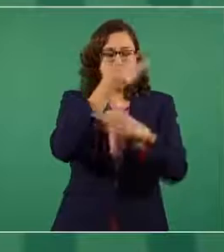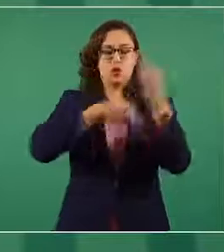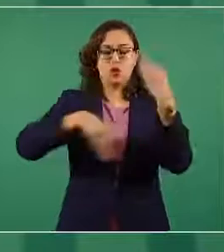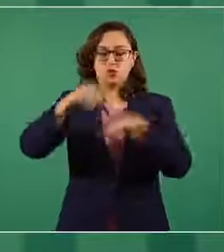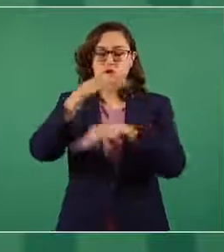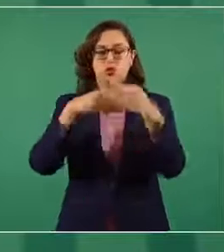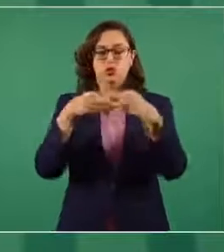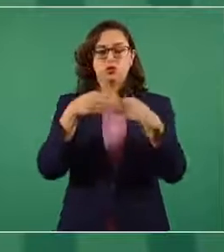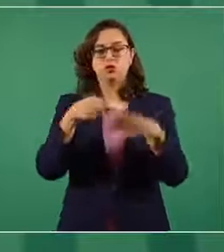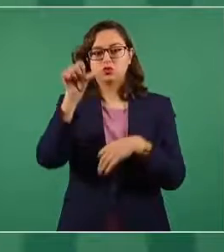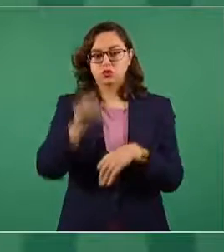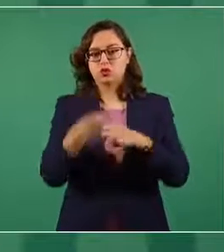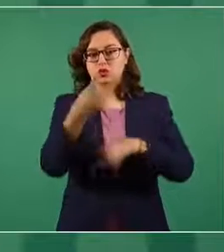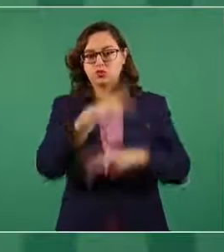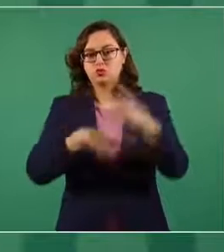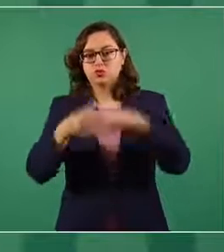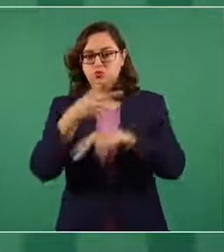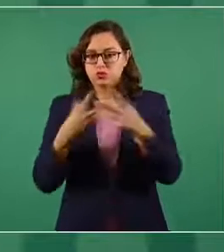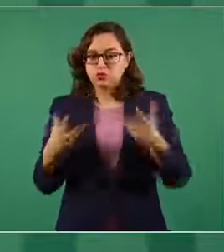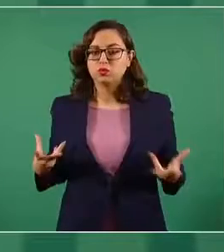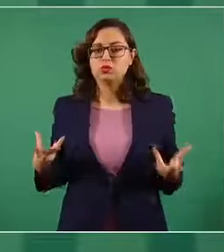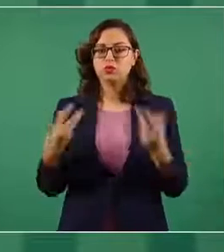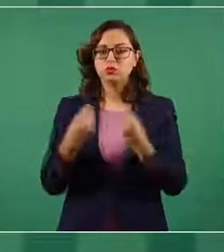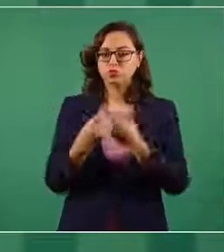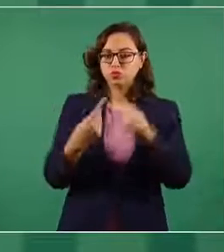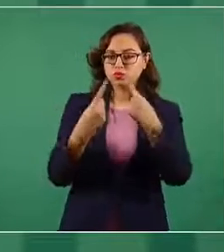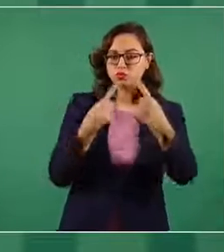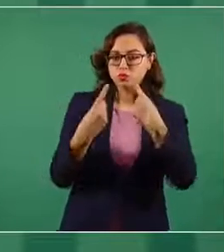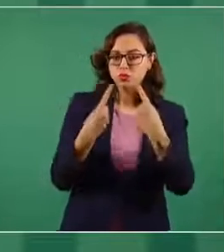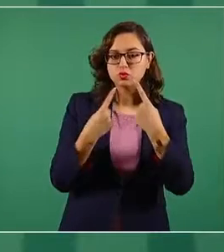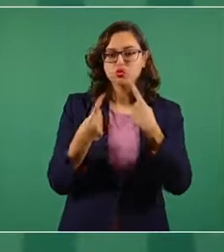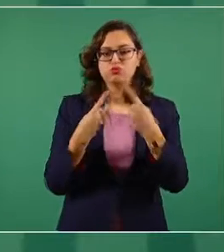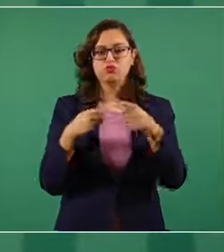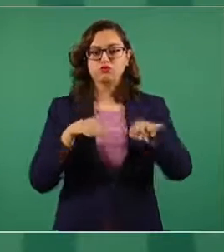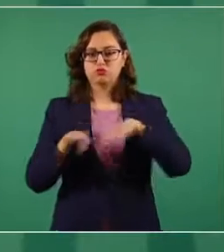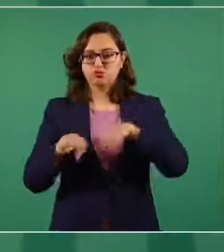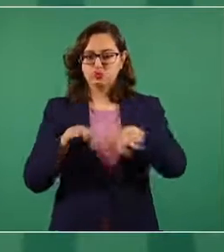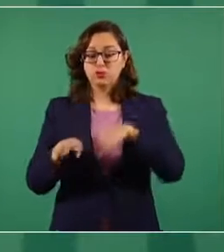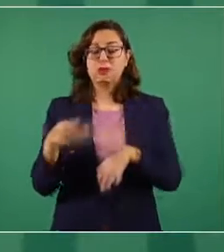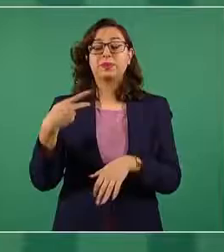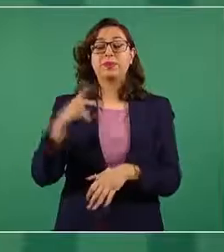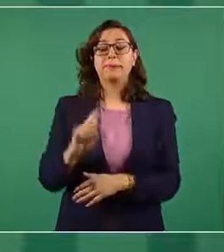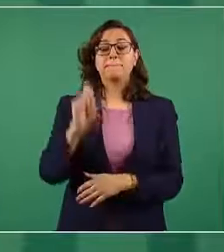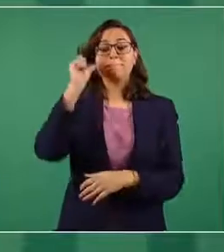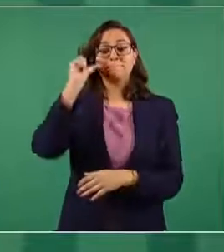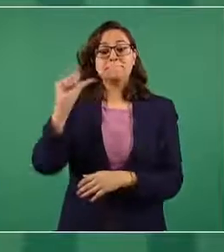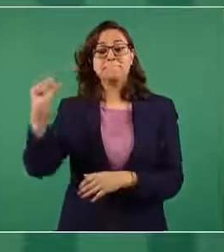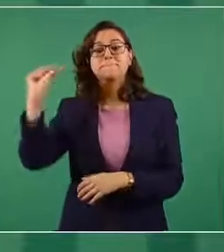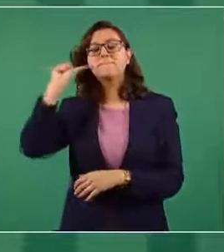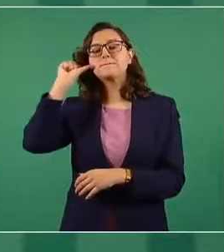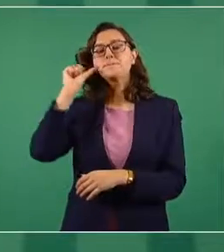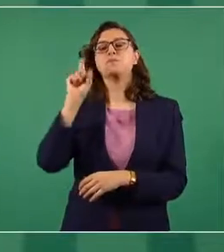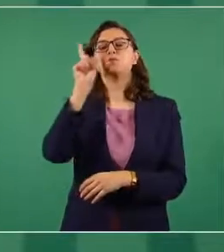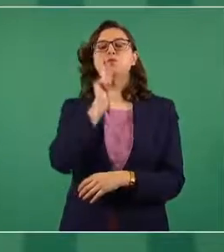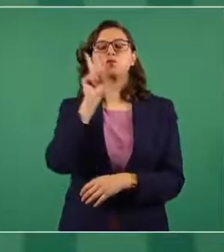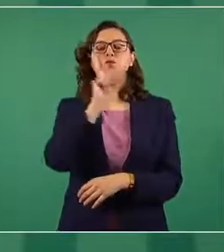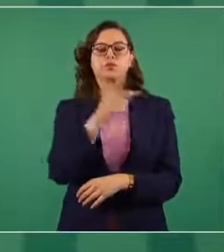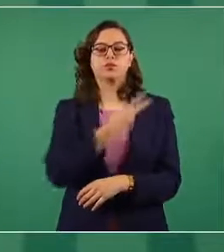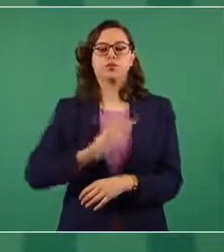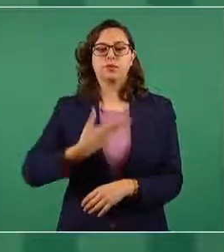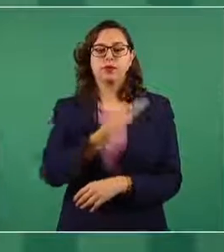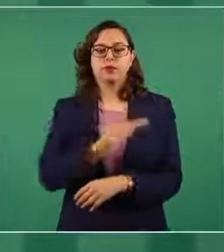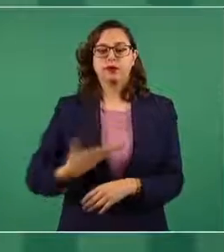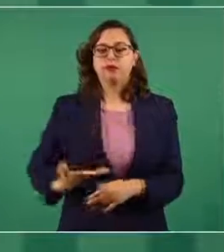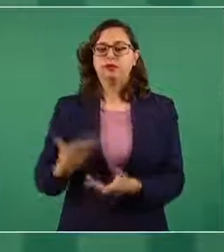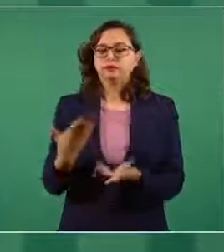habrá hoy reunión de trabajo, pero el día de ayer comentó la vicepresidenta que ya habían presentado una